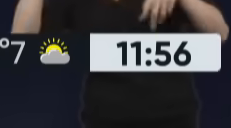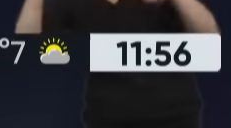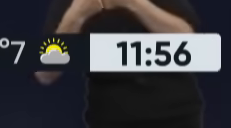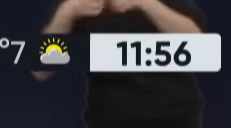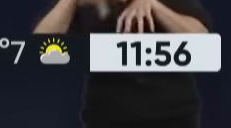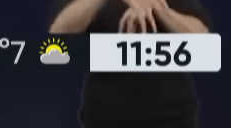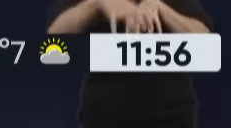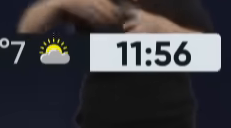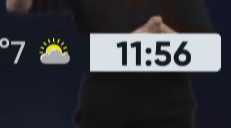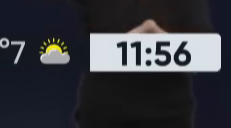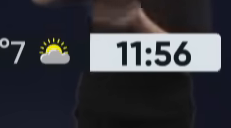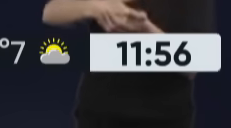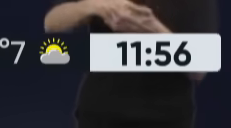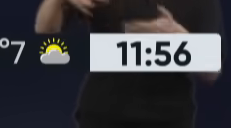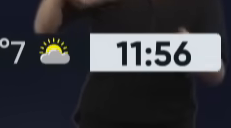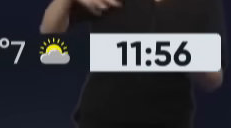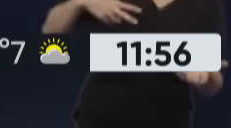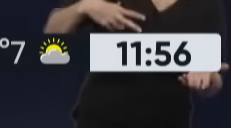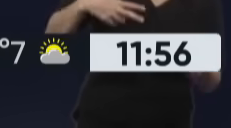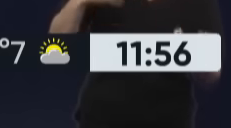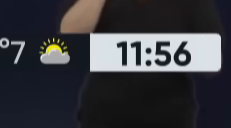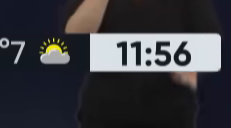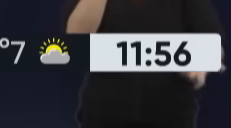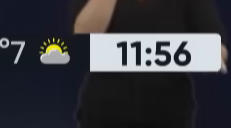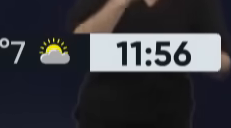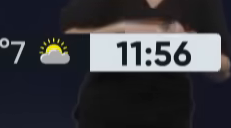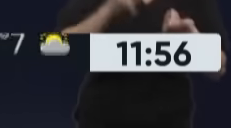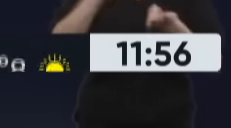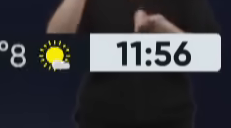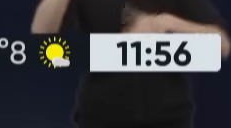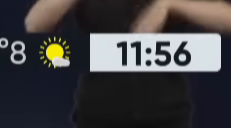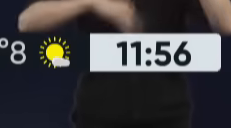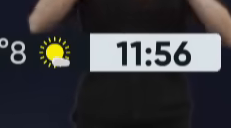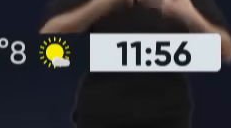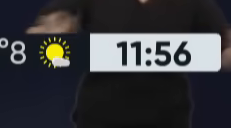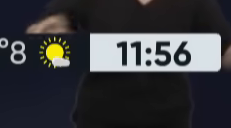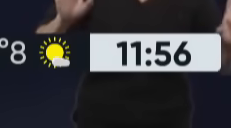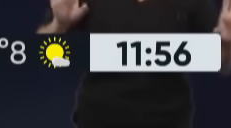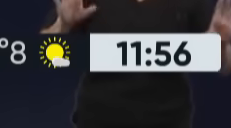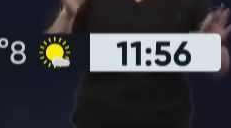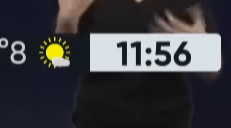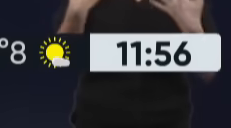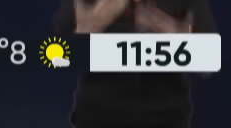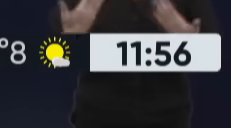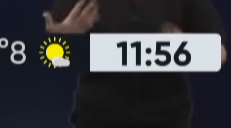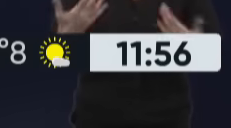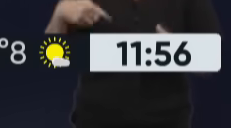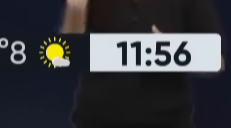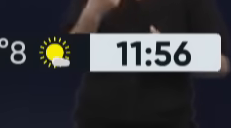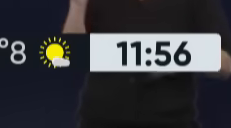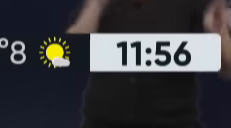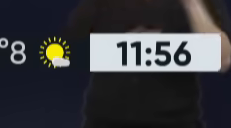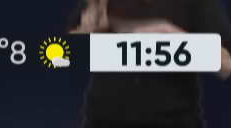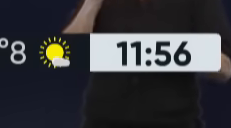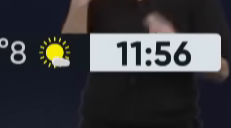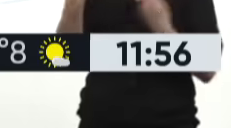tanto en energía como en otras obras de infraestructura, por supuesto, tenga los incentivos para efectivamente realizar esas obras.